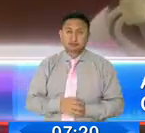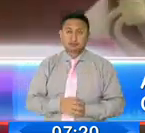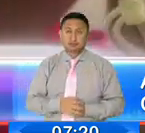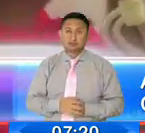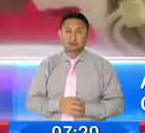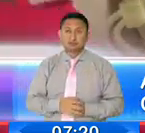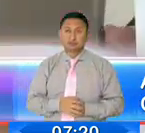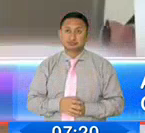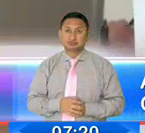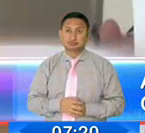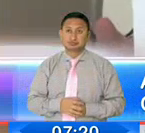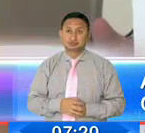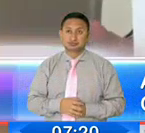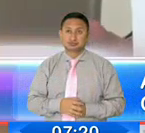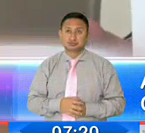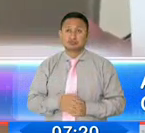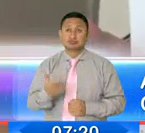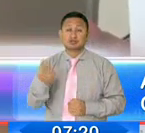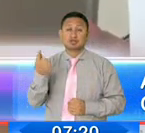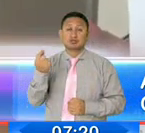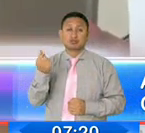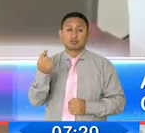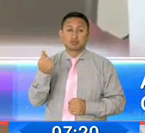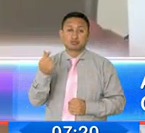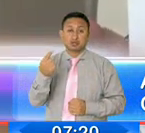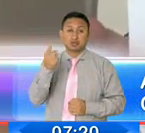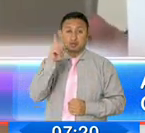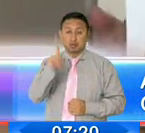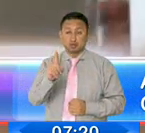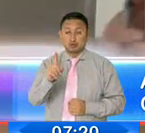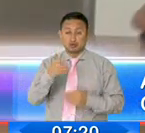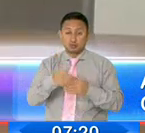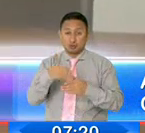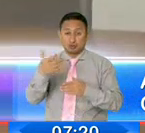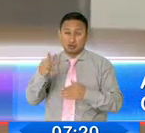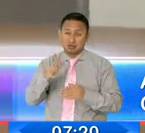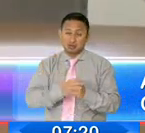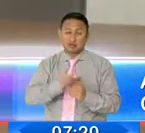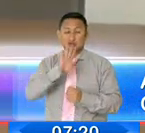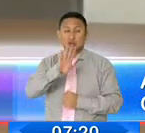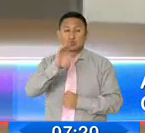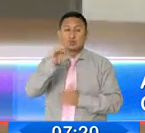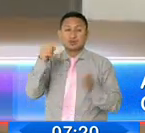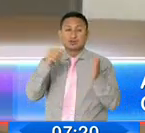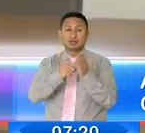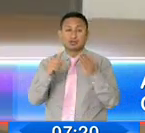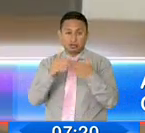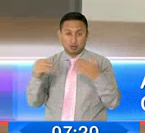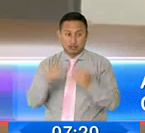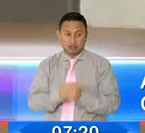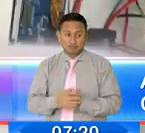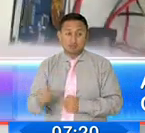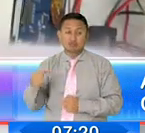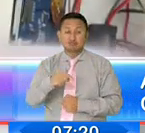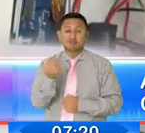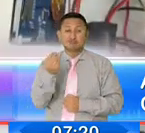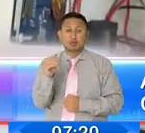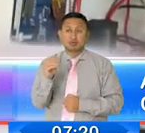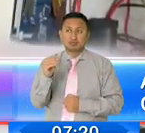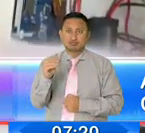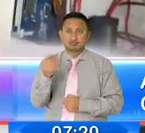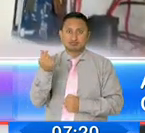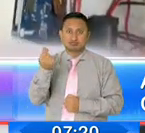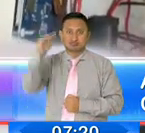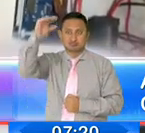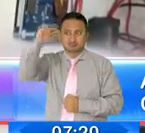totalmente. El precio comercial de un respirador bordea los $40,000. Estos jóvenes lograron reducir su valor a